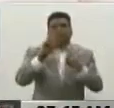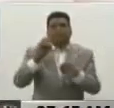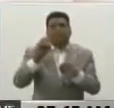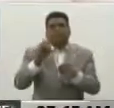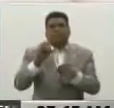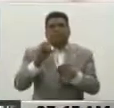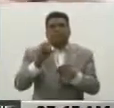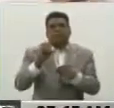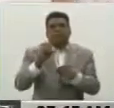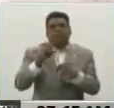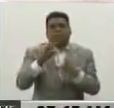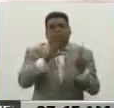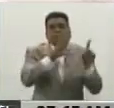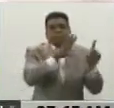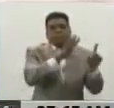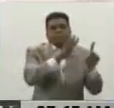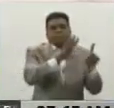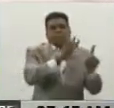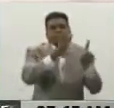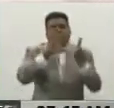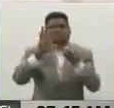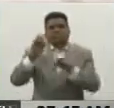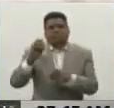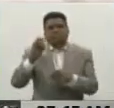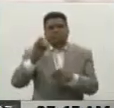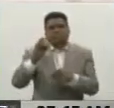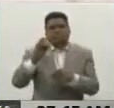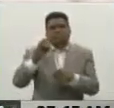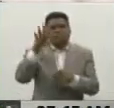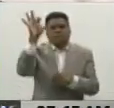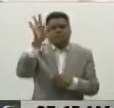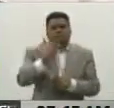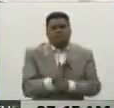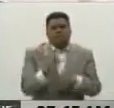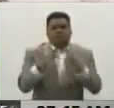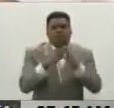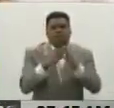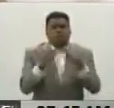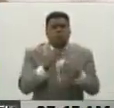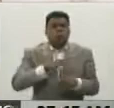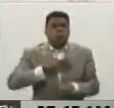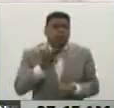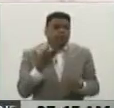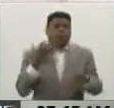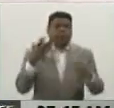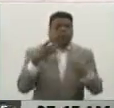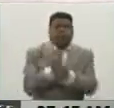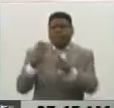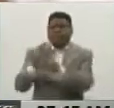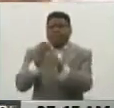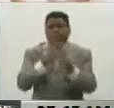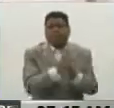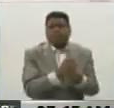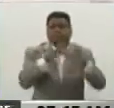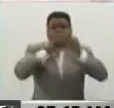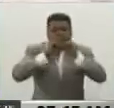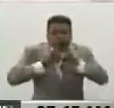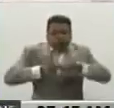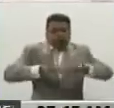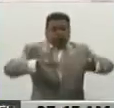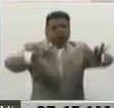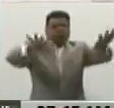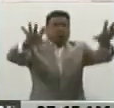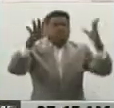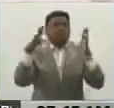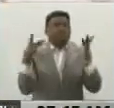Exacto. O sea, tenemos cualquier cantidad de dispositivos y, como le decía en el espacio anterior, tenemos toda una infraestructura desplegada